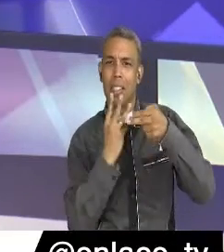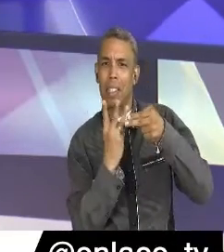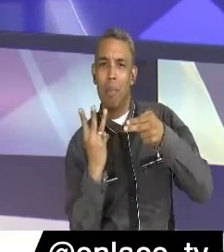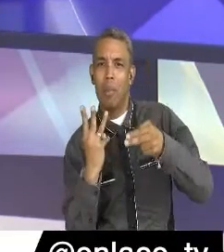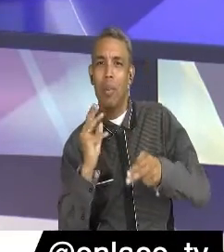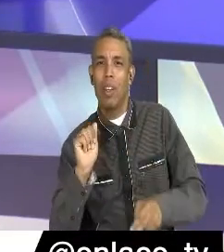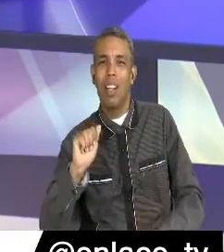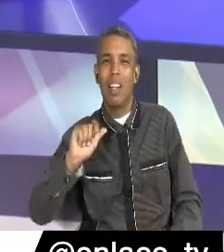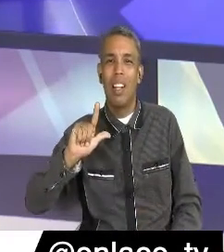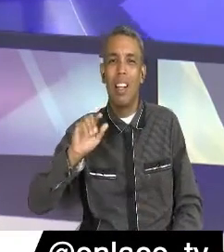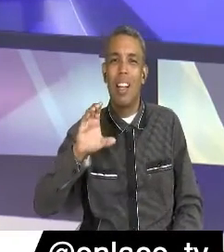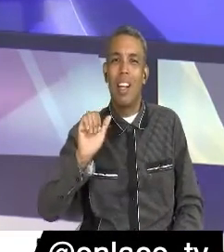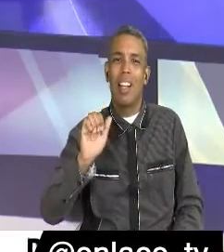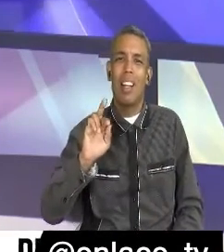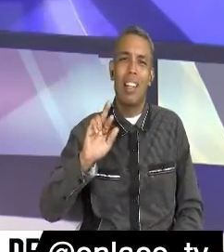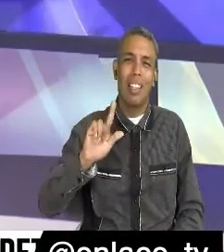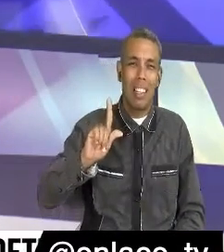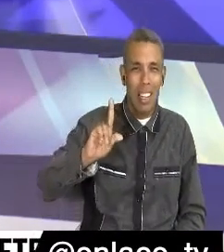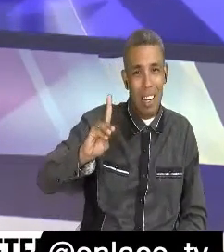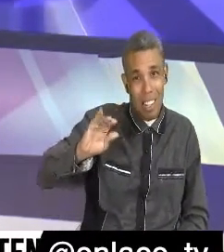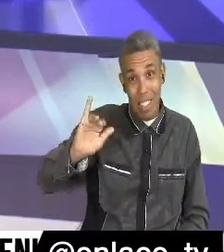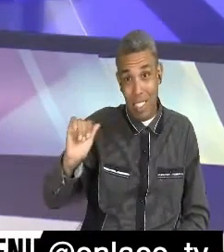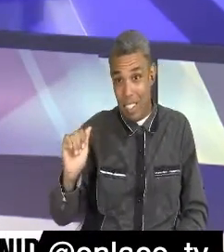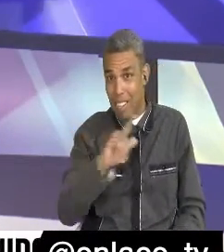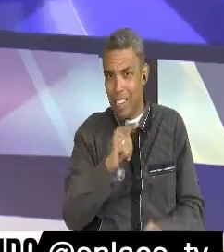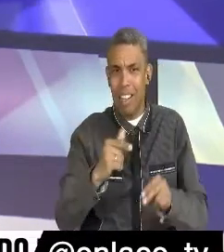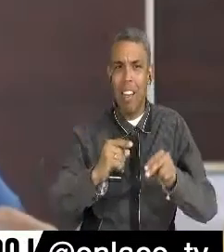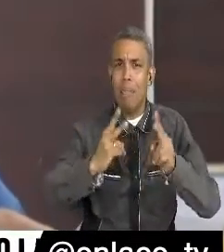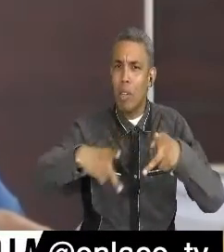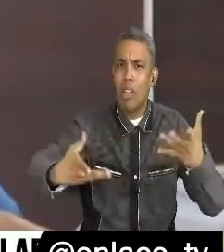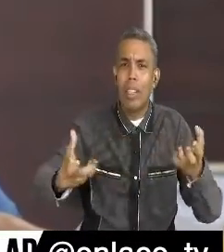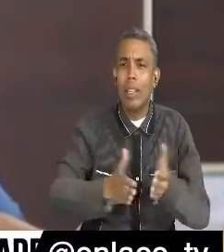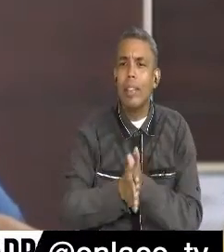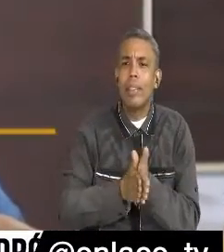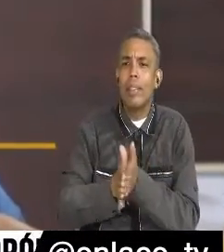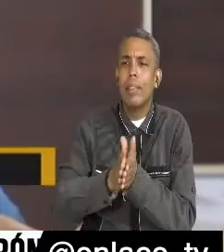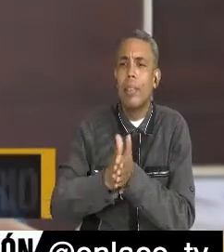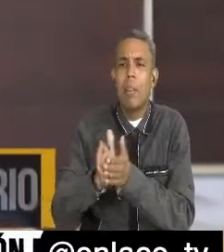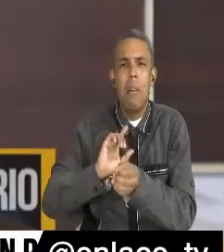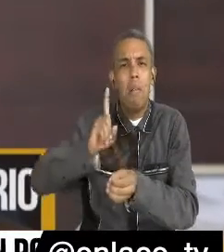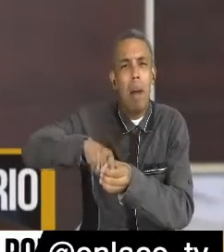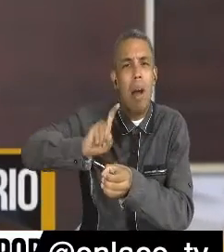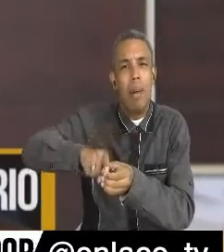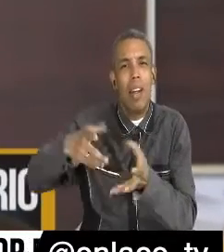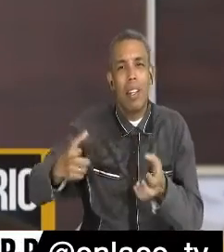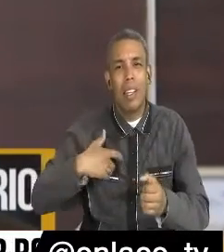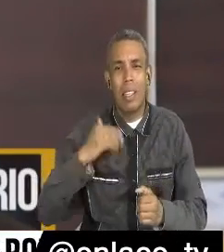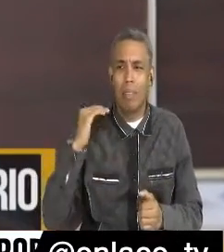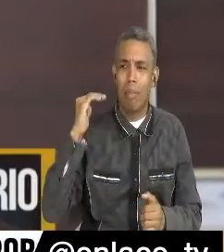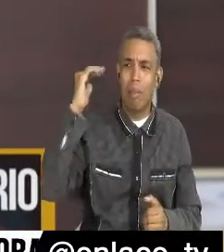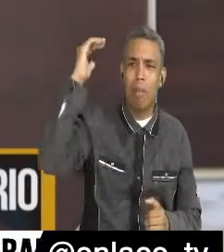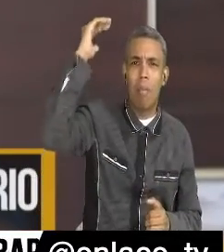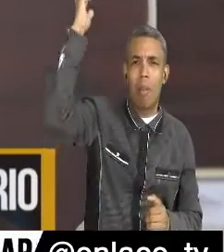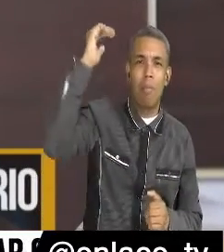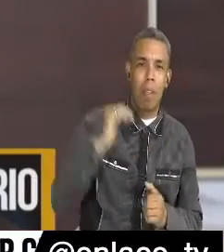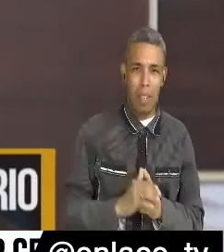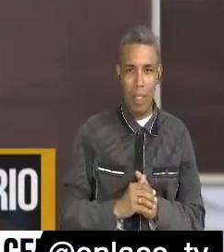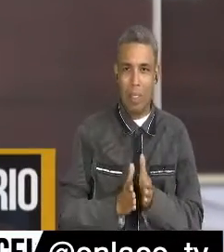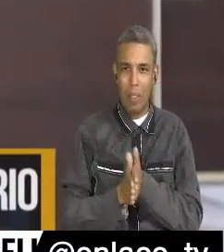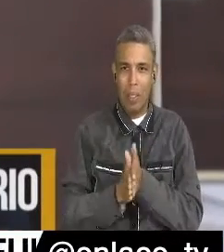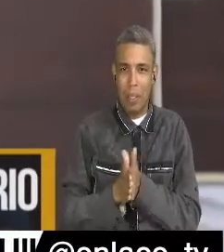mandatario local entregó un balance del primer día de inscripciones. Esta mañana el parte era, teníamos cerquita